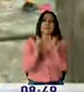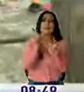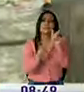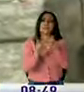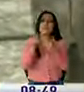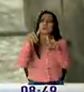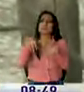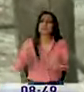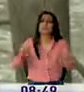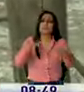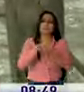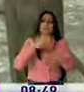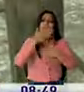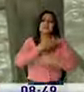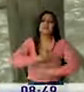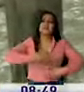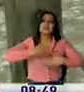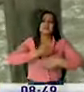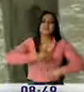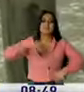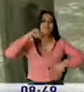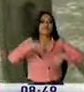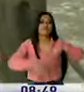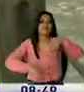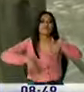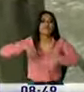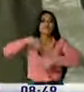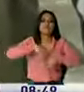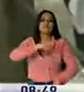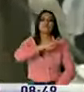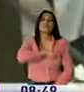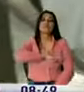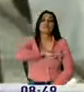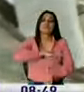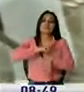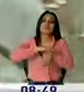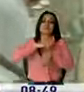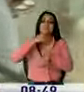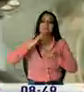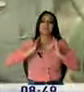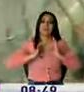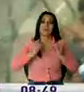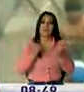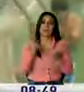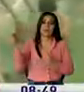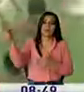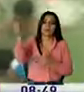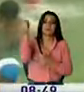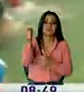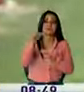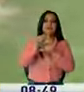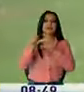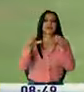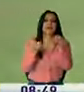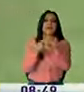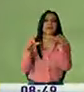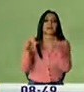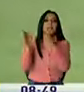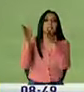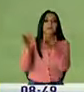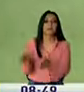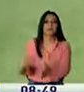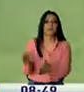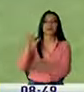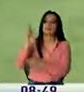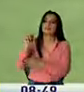a disfrutar de estas piscinas municipales por este feriado. Ahora yo me encuentro con el administrador de este balneario. Buenos